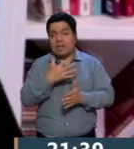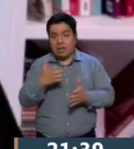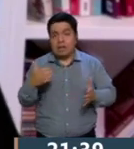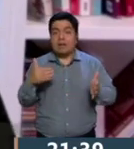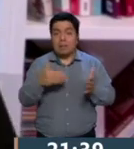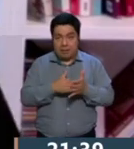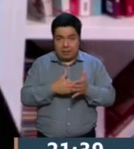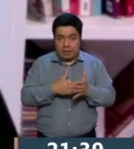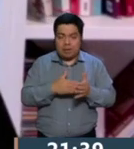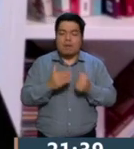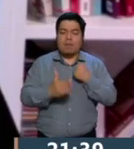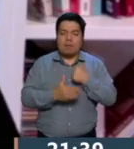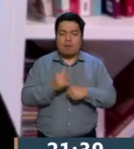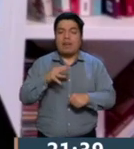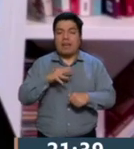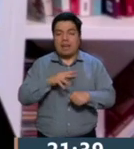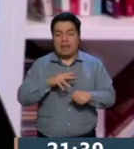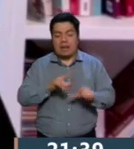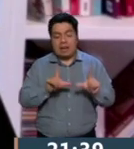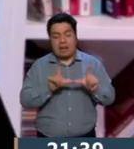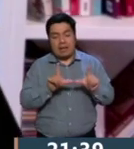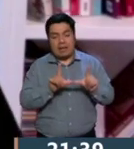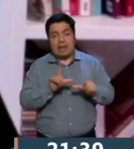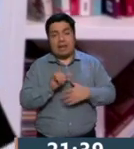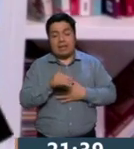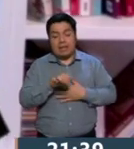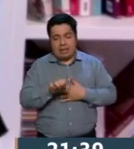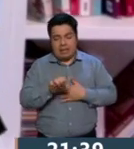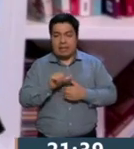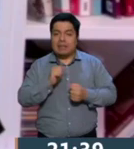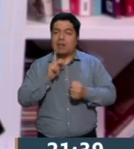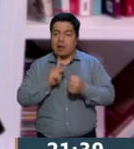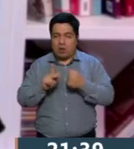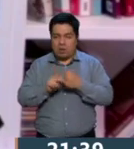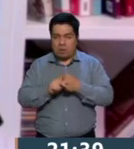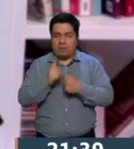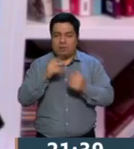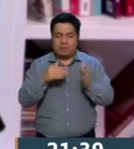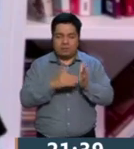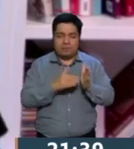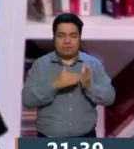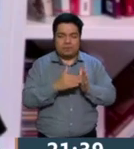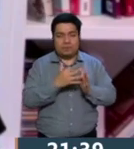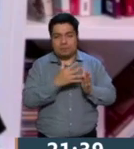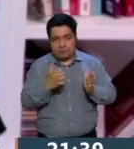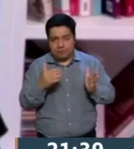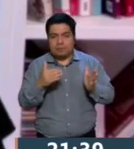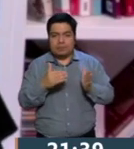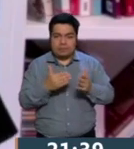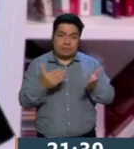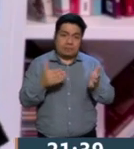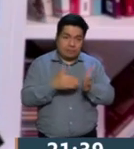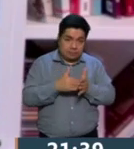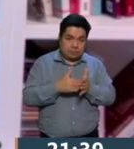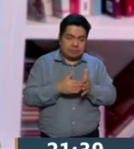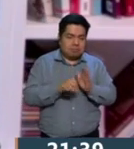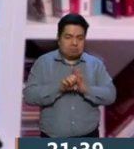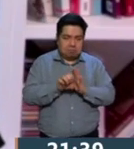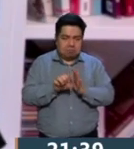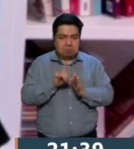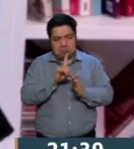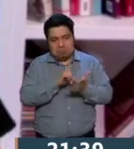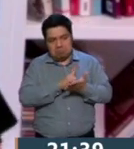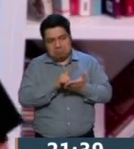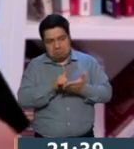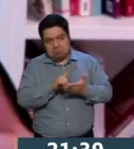una credencial para votar desde el extranjero. Y este 1,5 millones quiere decir que son personas que teniendo un domicilio fuera del